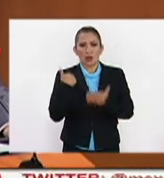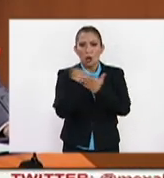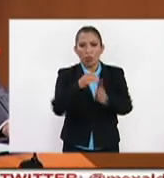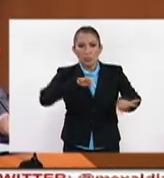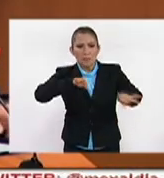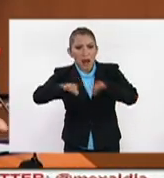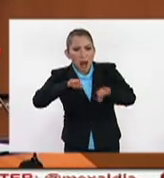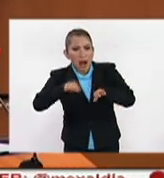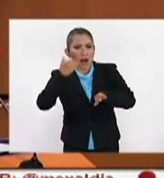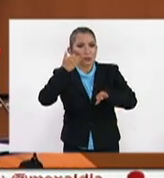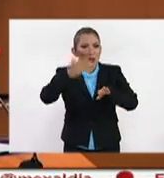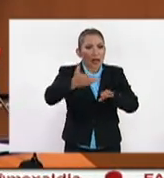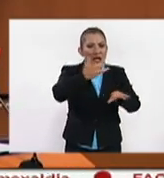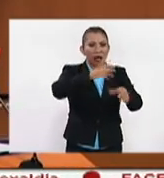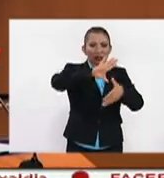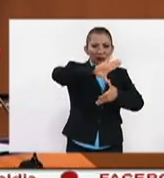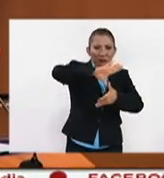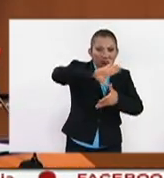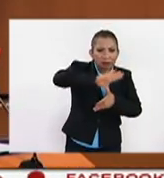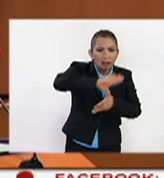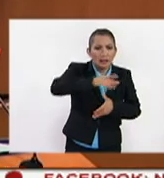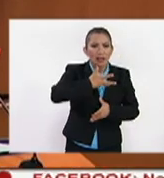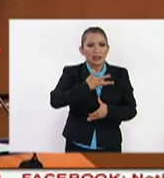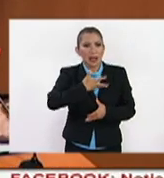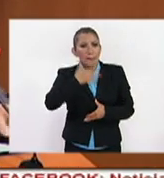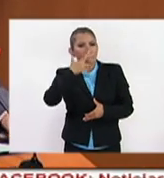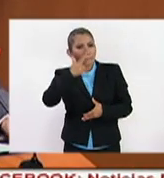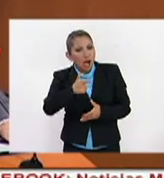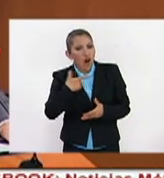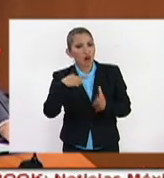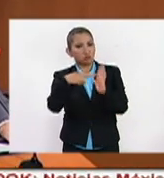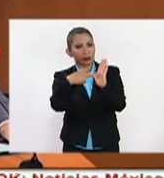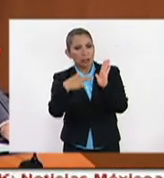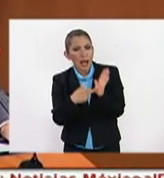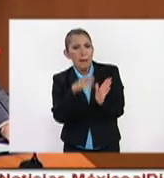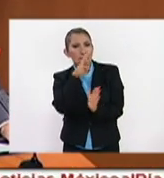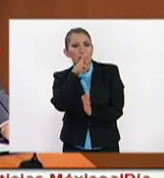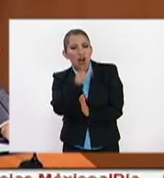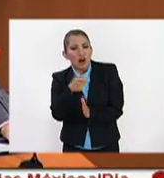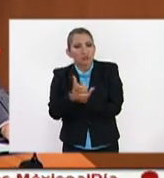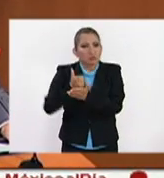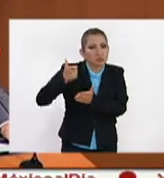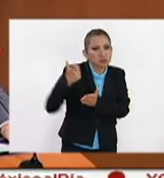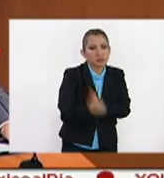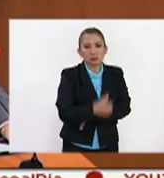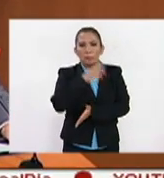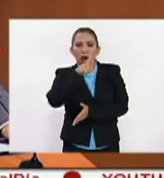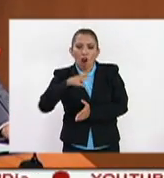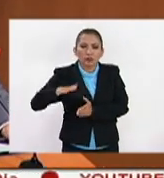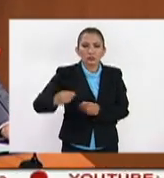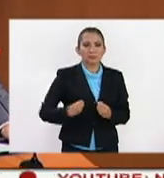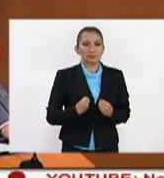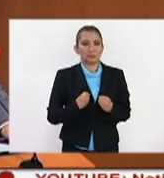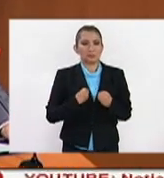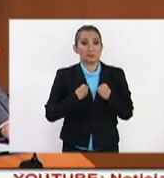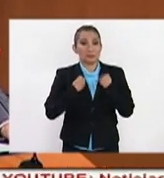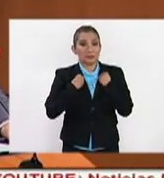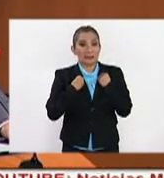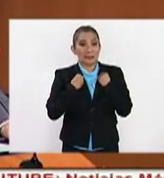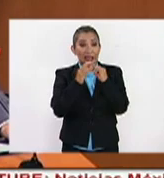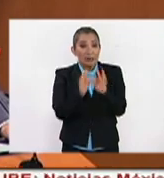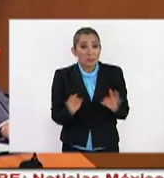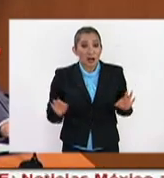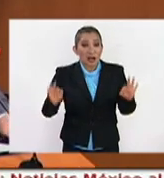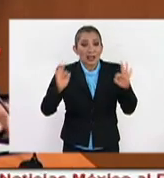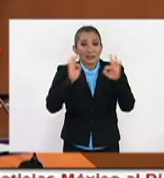workers across North America achieve better standards, wages and working conditions. Nous devons prioriser